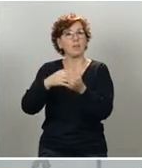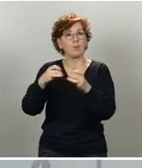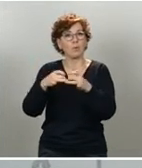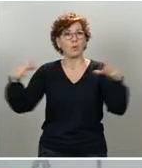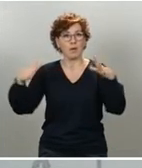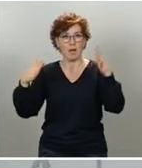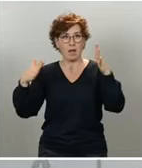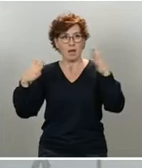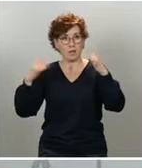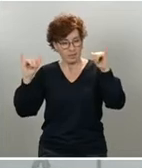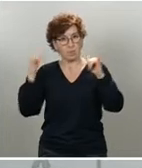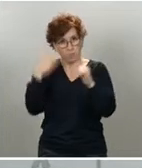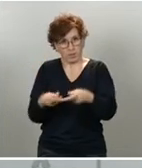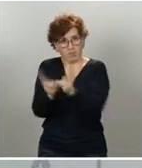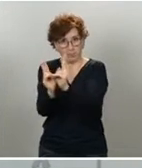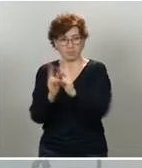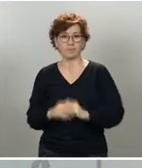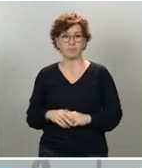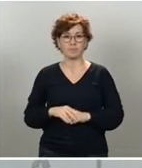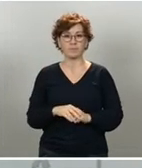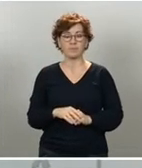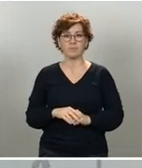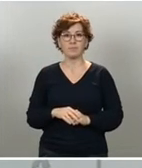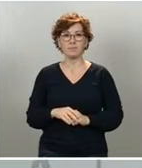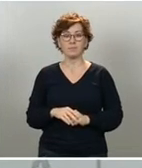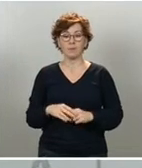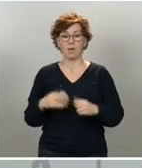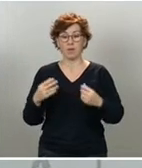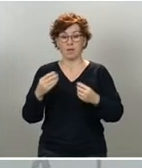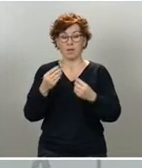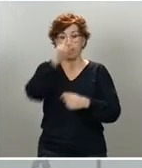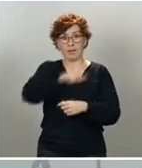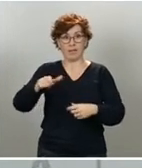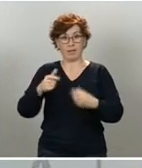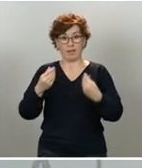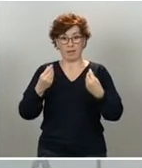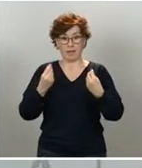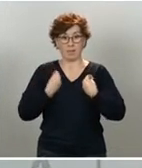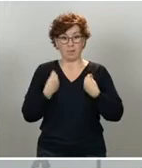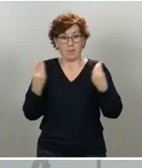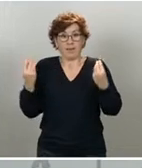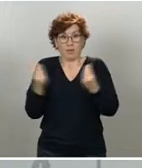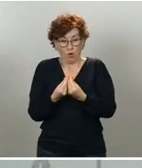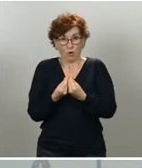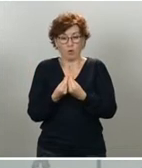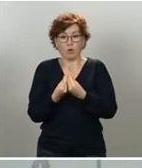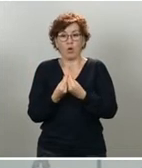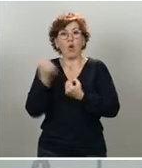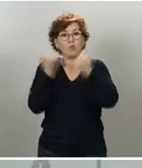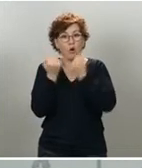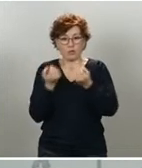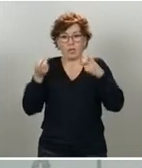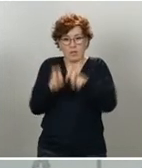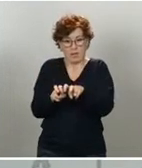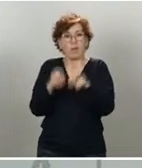Los convivientes, a diferencia de lo que ha ocurrido hasta ahora, podrán ir en el mismo vehículo privado sin limitaciones, es decir, que podrán